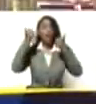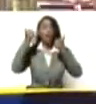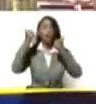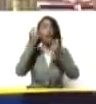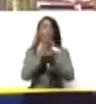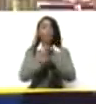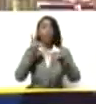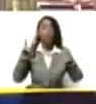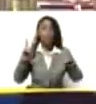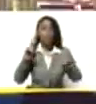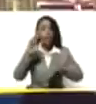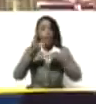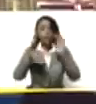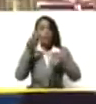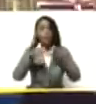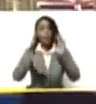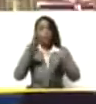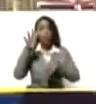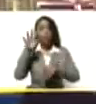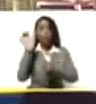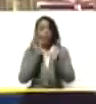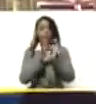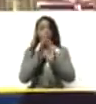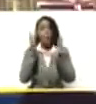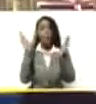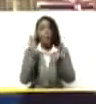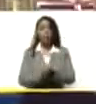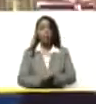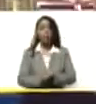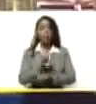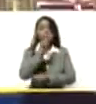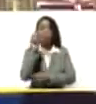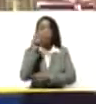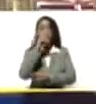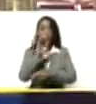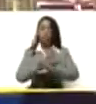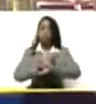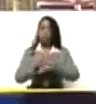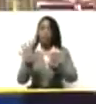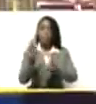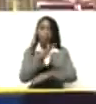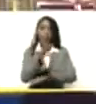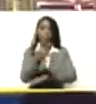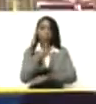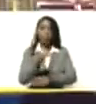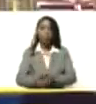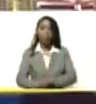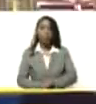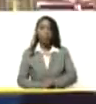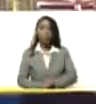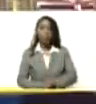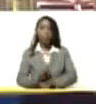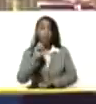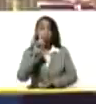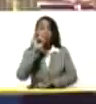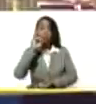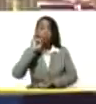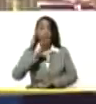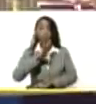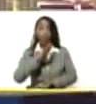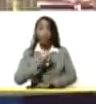democracia el 13 y 14 de abril 20 años ya de una historia